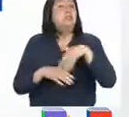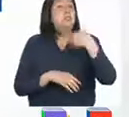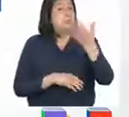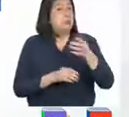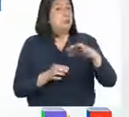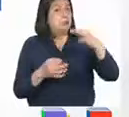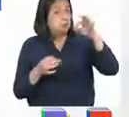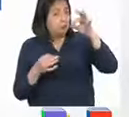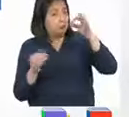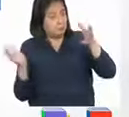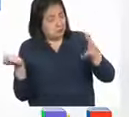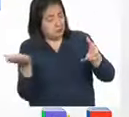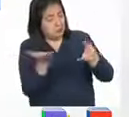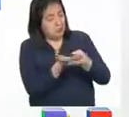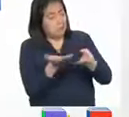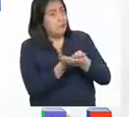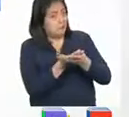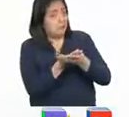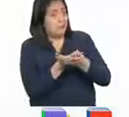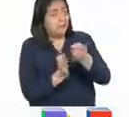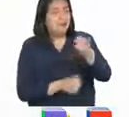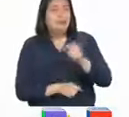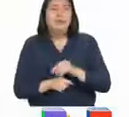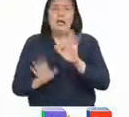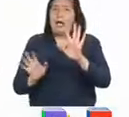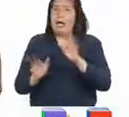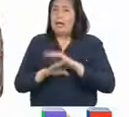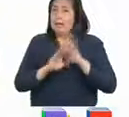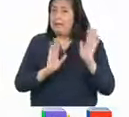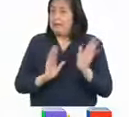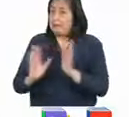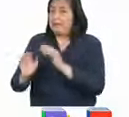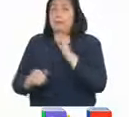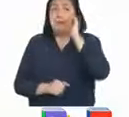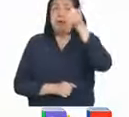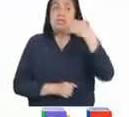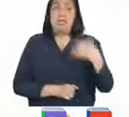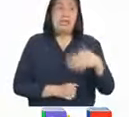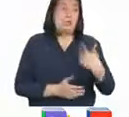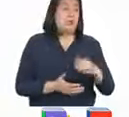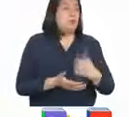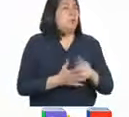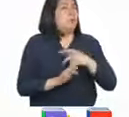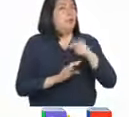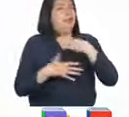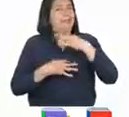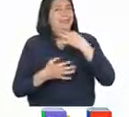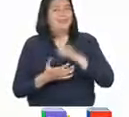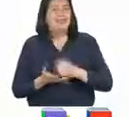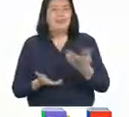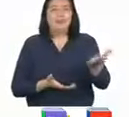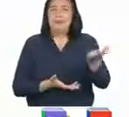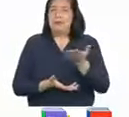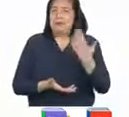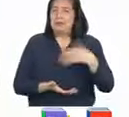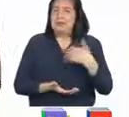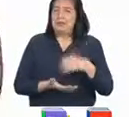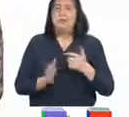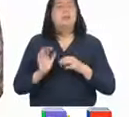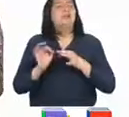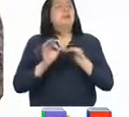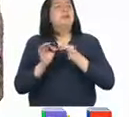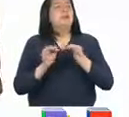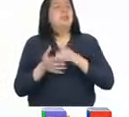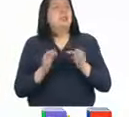luego guardar todos sus trabajos en sus portafolios. Y prepárense porque mañana tendremos un programa muy interesante con invitados que nos